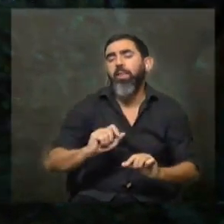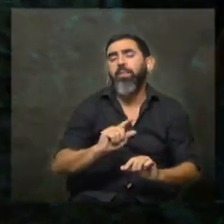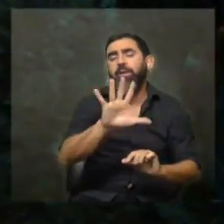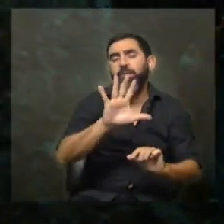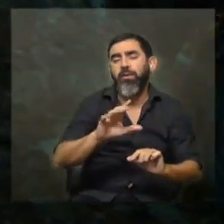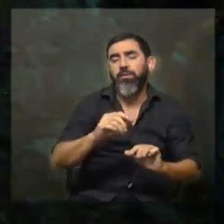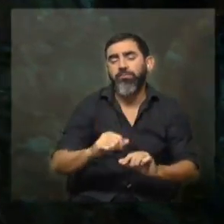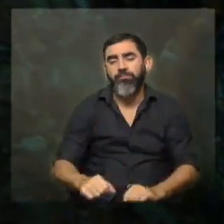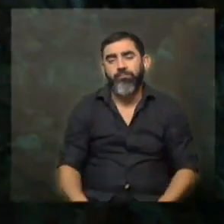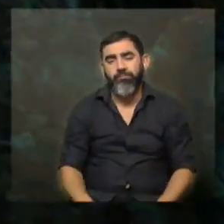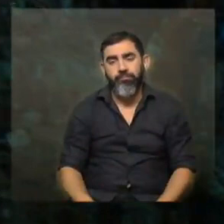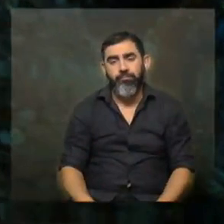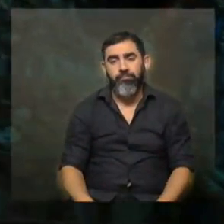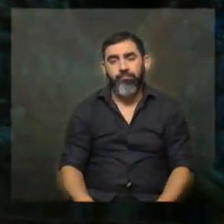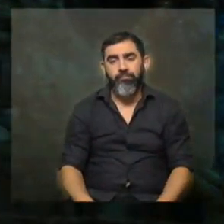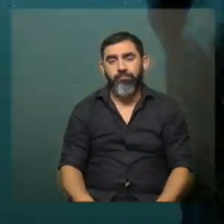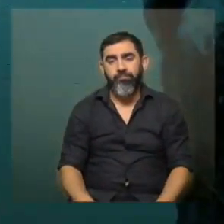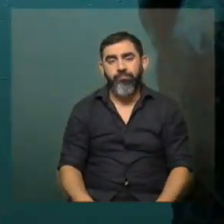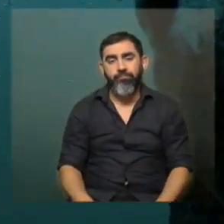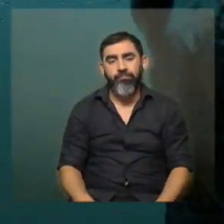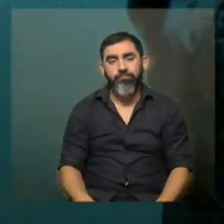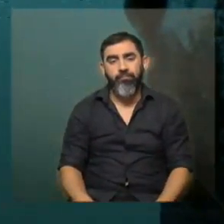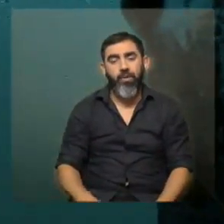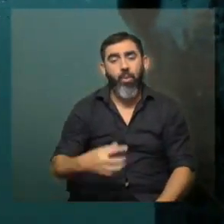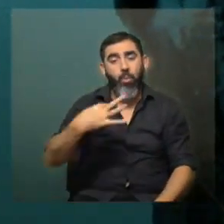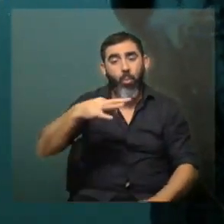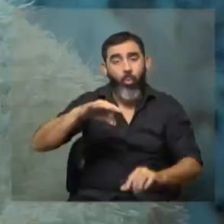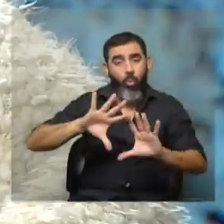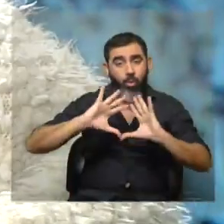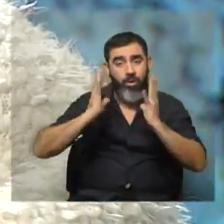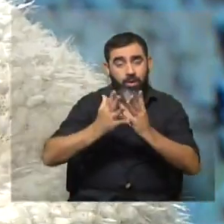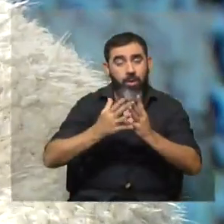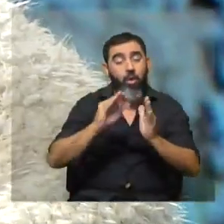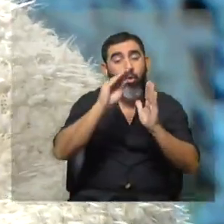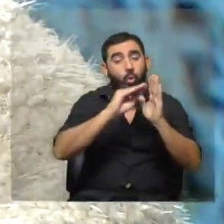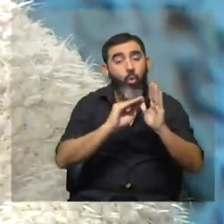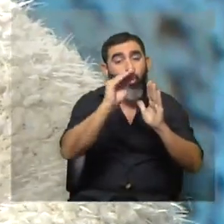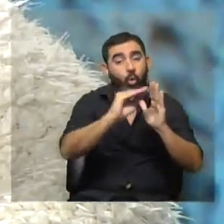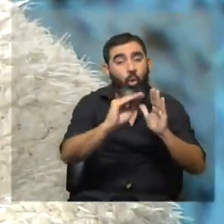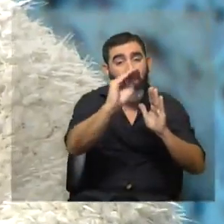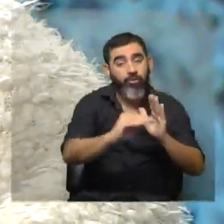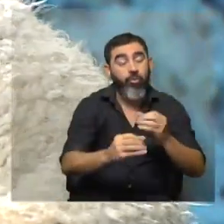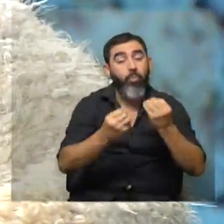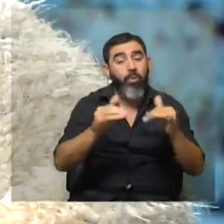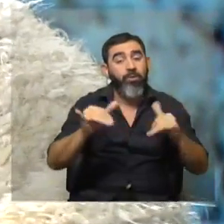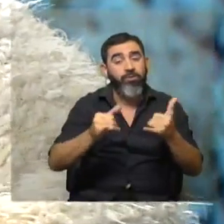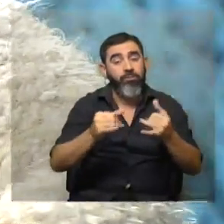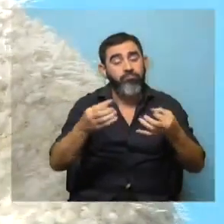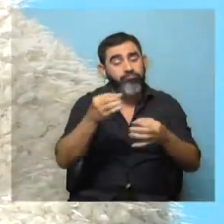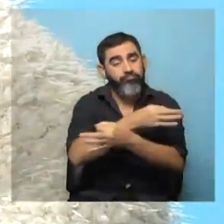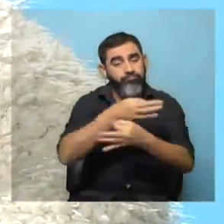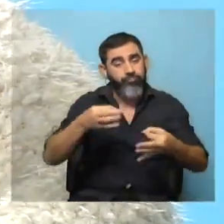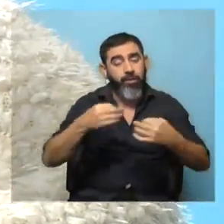Se puede hablar de colección en este caso, sí, ¿no? Sí. Que la hacen, es única en el mundo. Sí, es una colección porque ya fue autenticada por